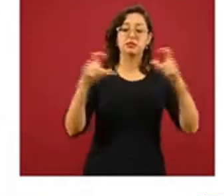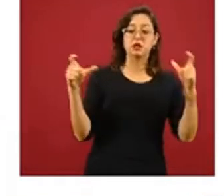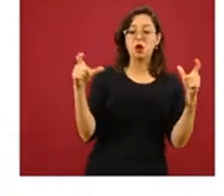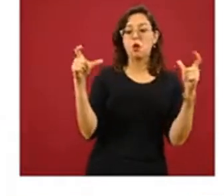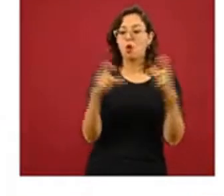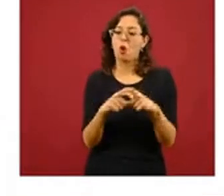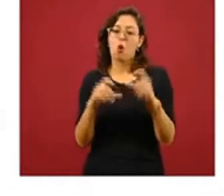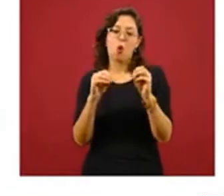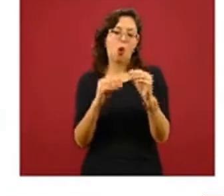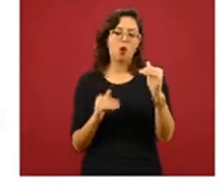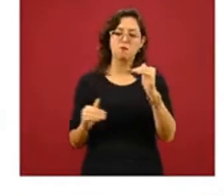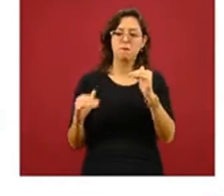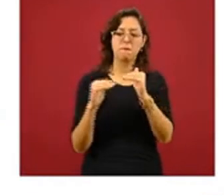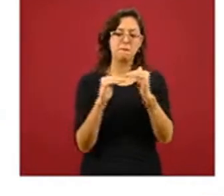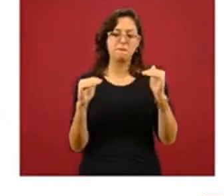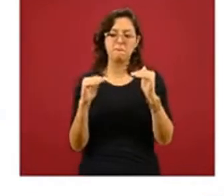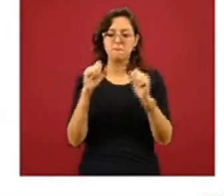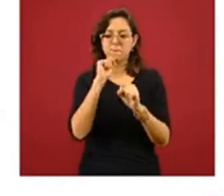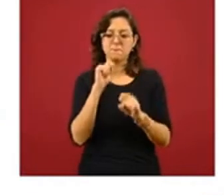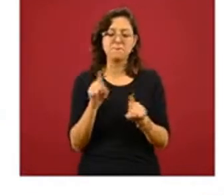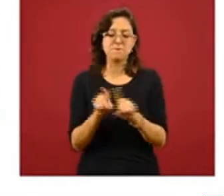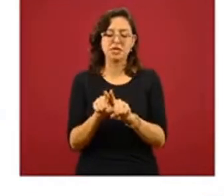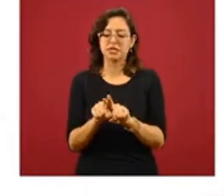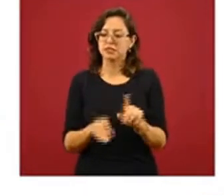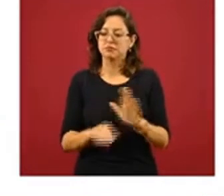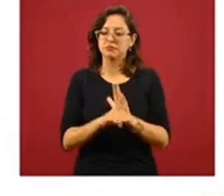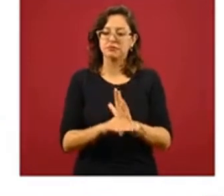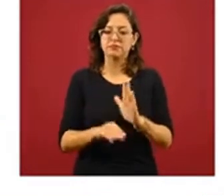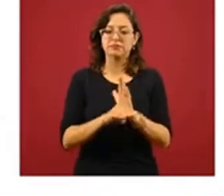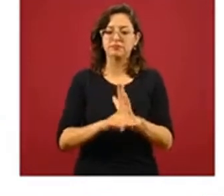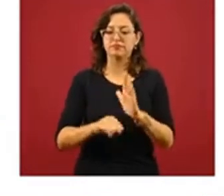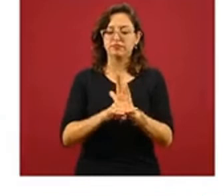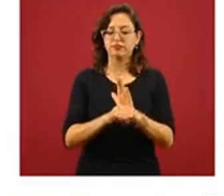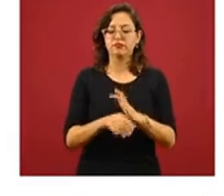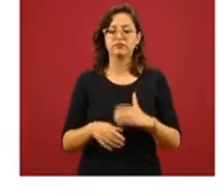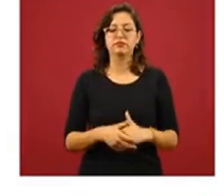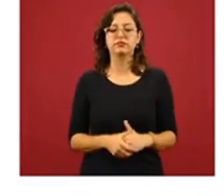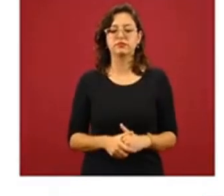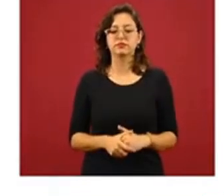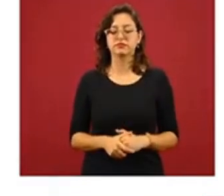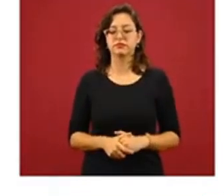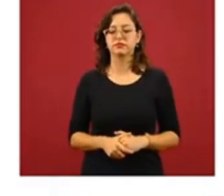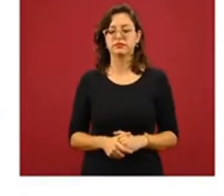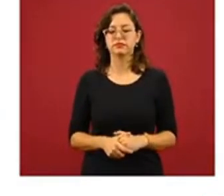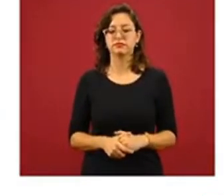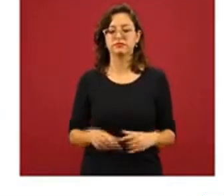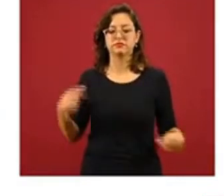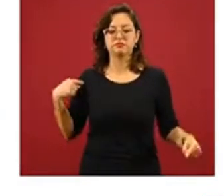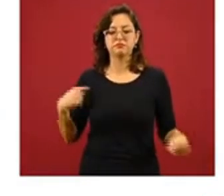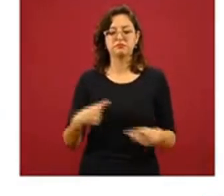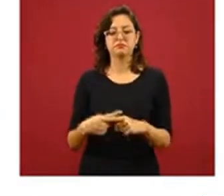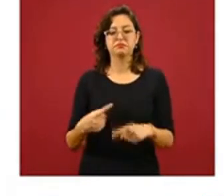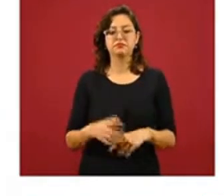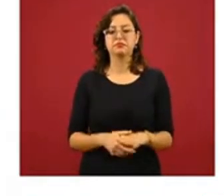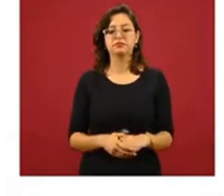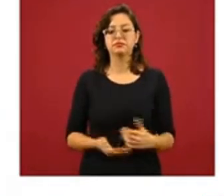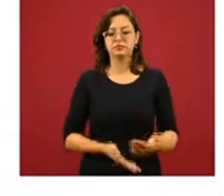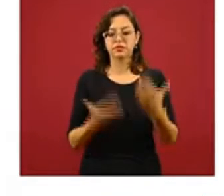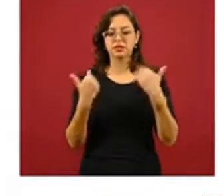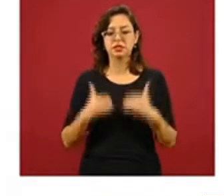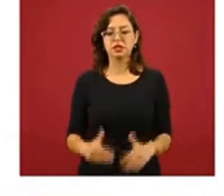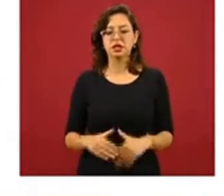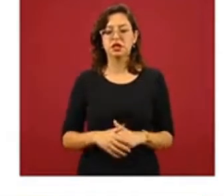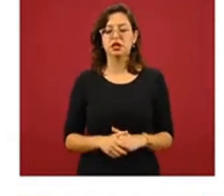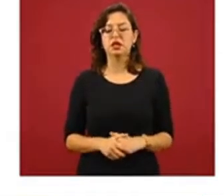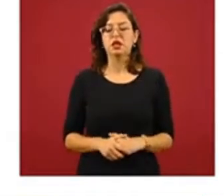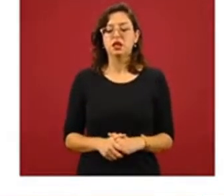hay una manutención de esta tasa de incidencia en las últimas semanas. La siguiente diapositiva